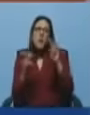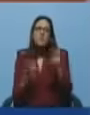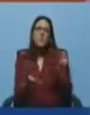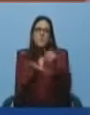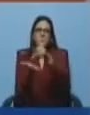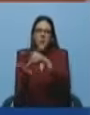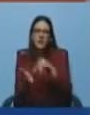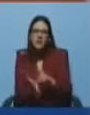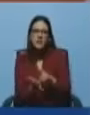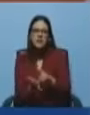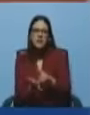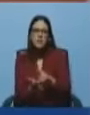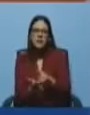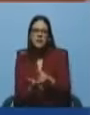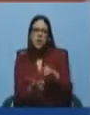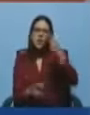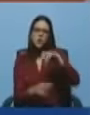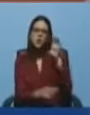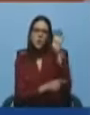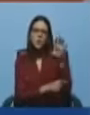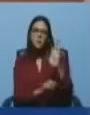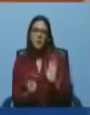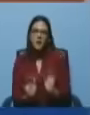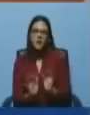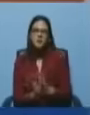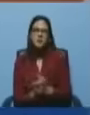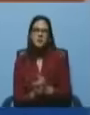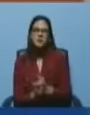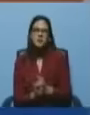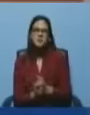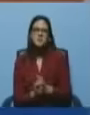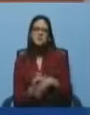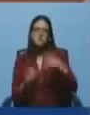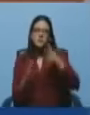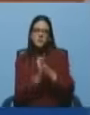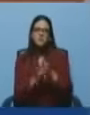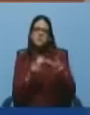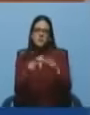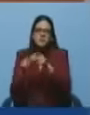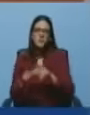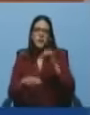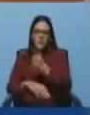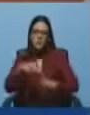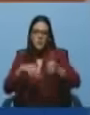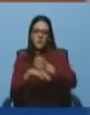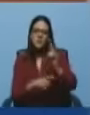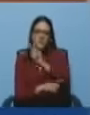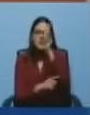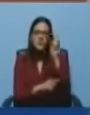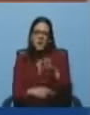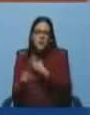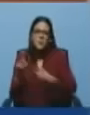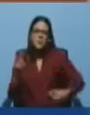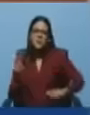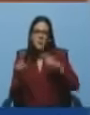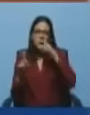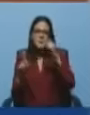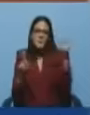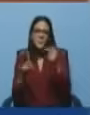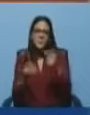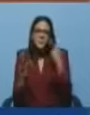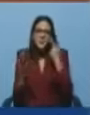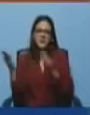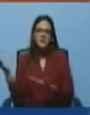participación en nuestro país, en estos espacios del jefe de Estado venezolano, Nicolás